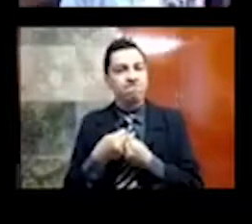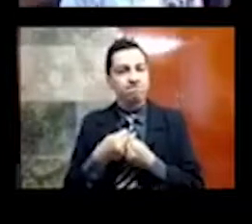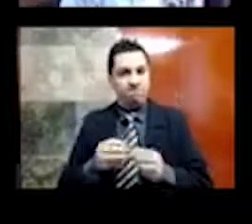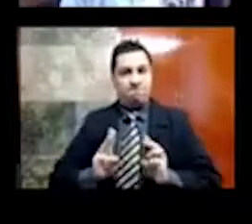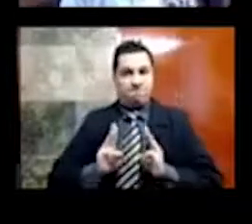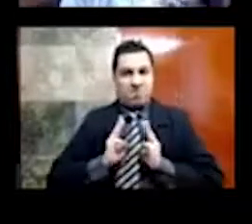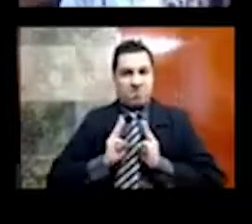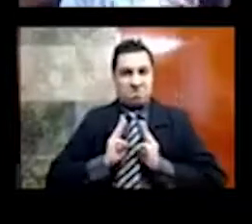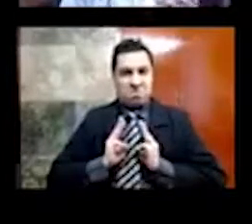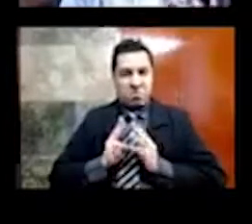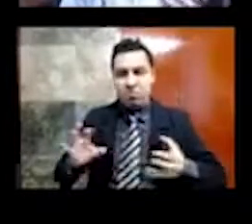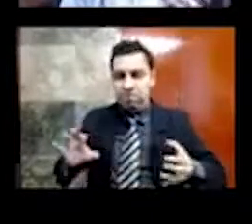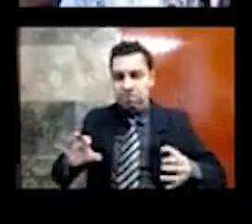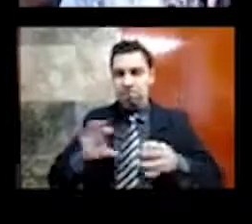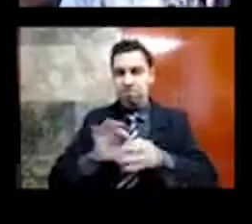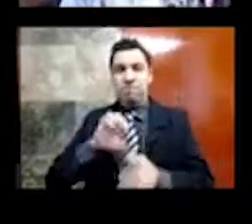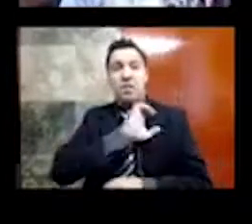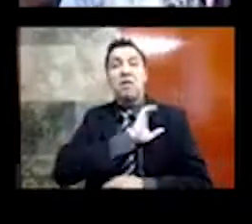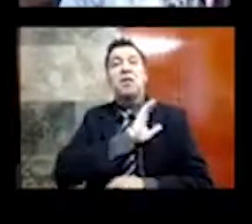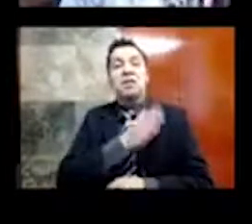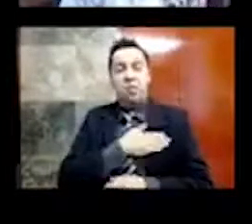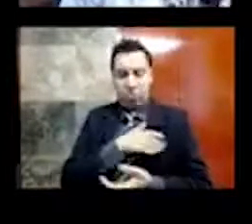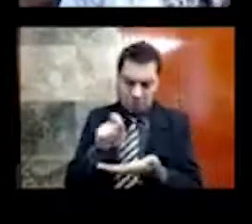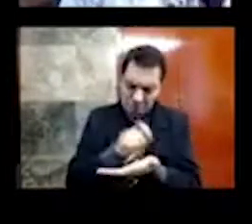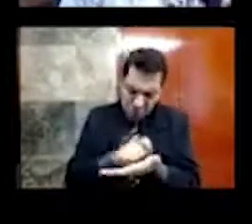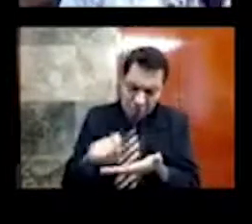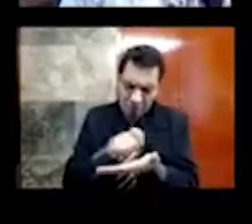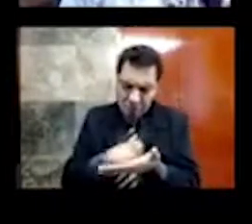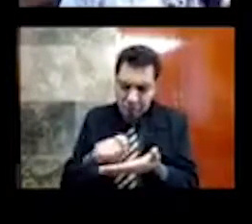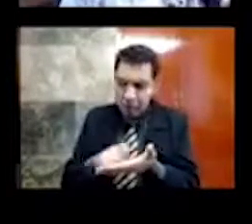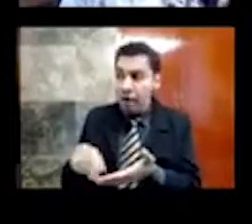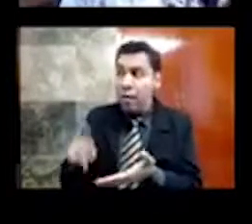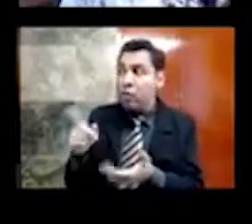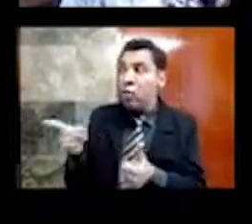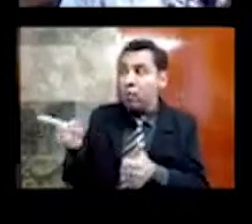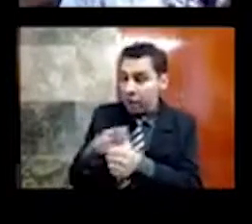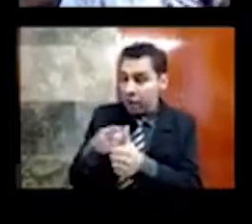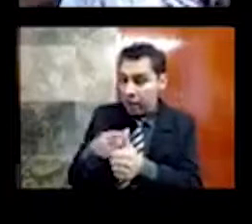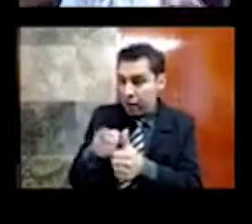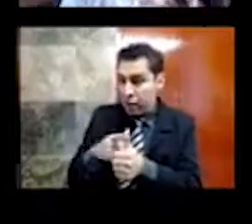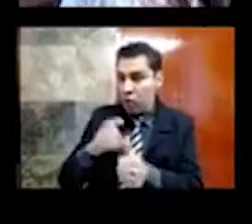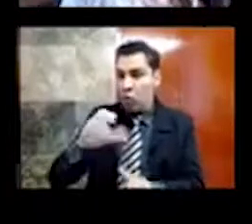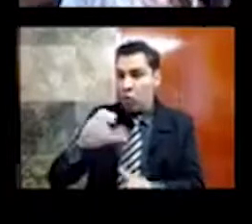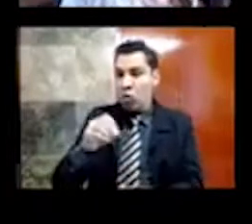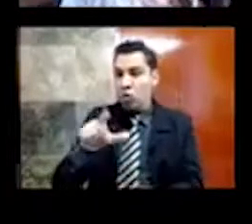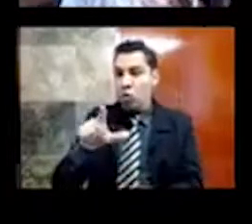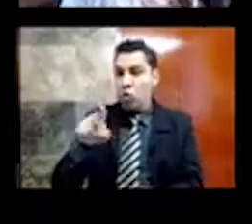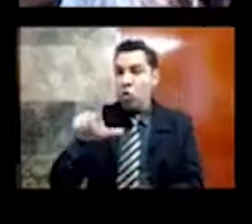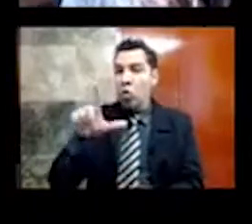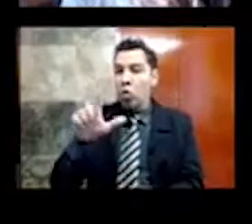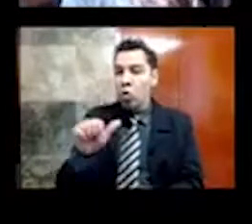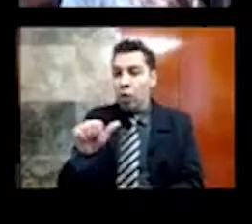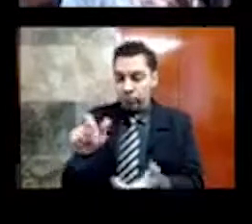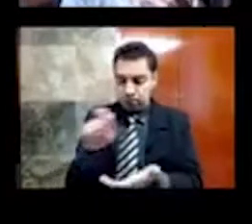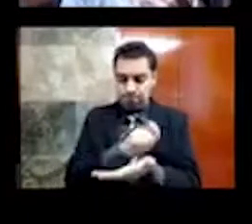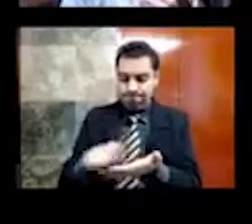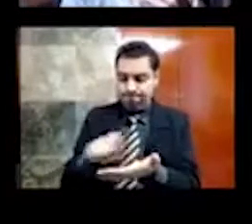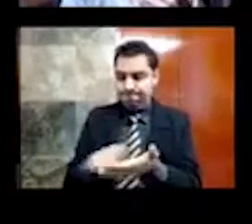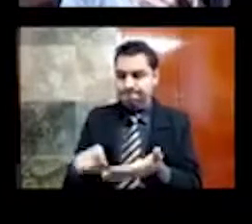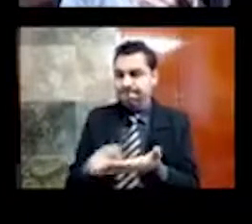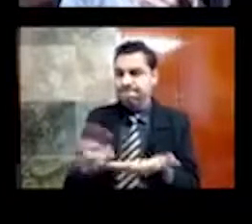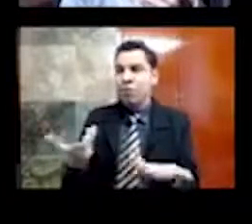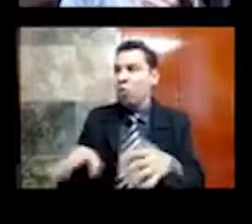y entonces él va tomando nota. Y le dice, pero primero tienes que destruir Cholula, porque no puedes dejar un enemigo